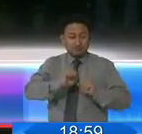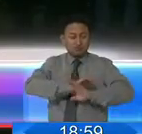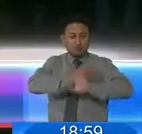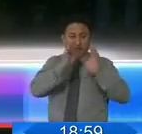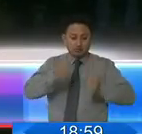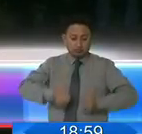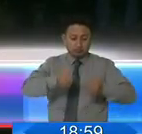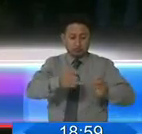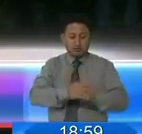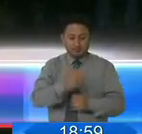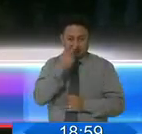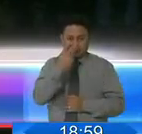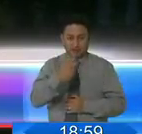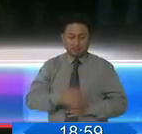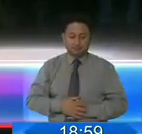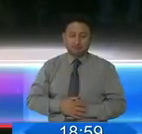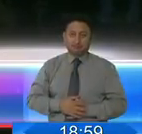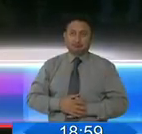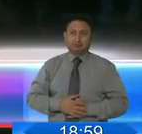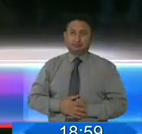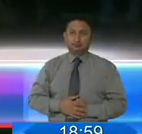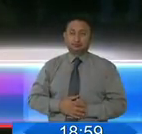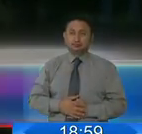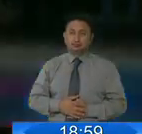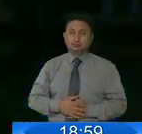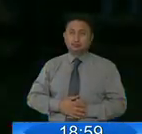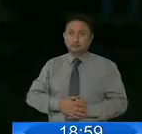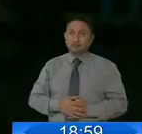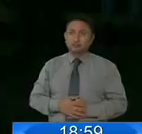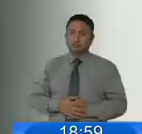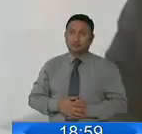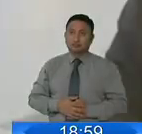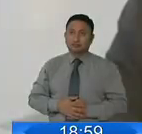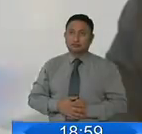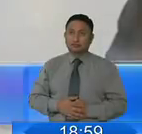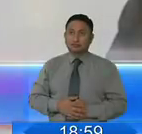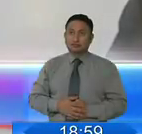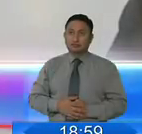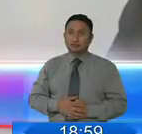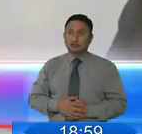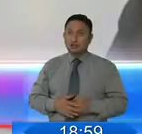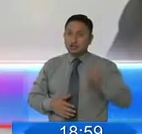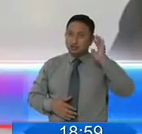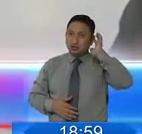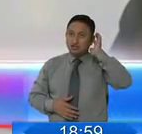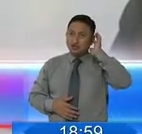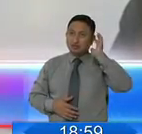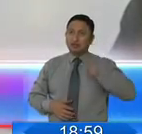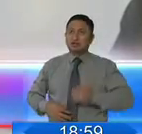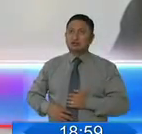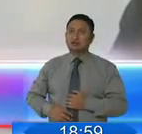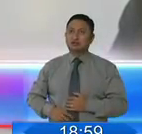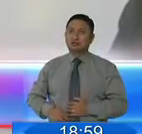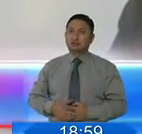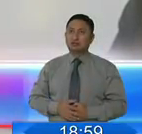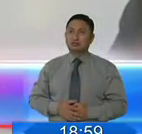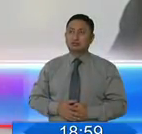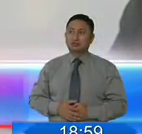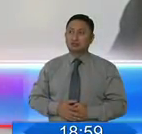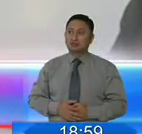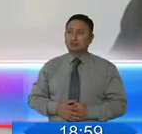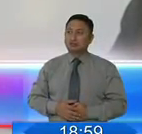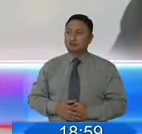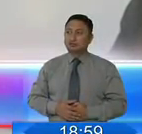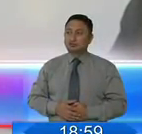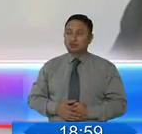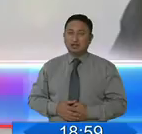escuchemos lo que dijo el secretario de comunicación hay un mensaje que el presidente me ha